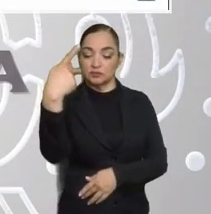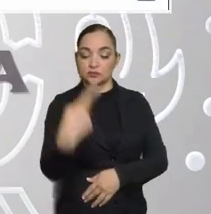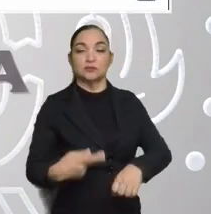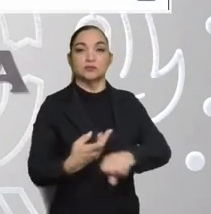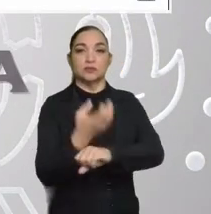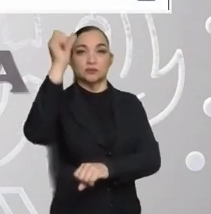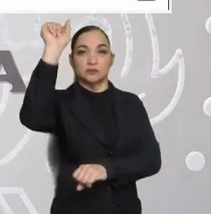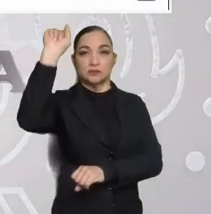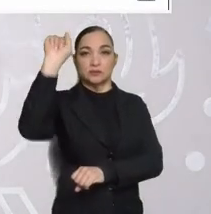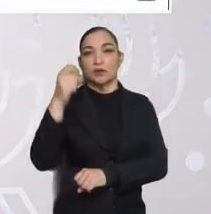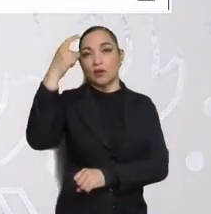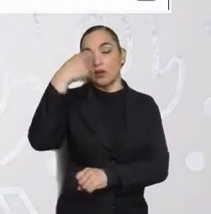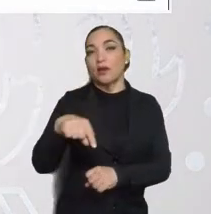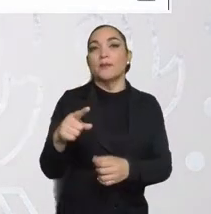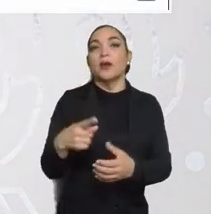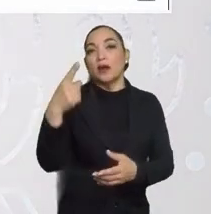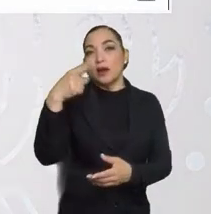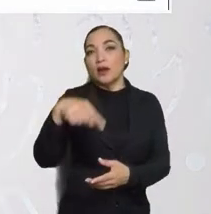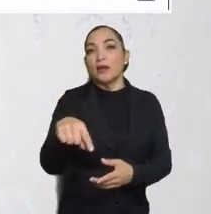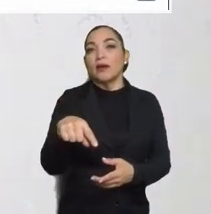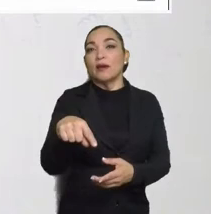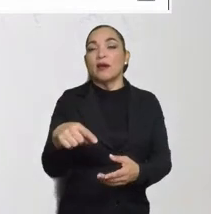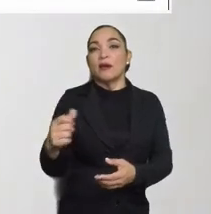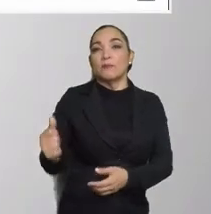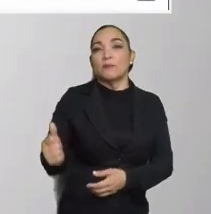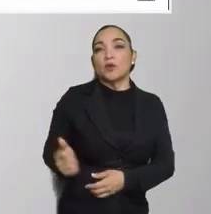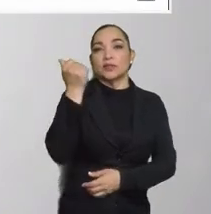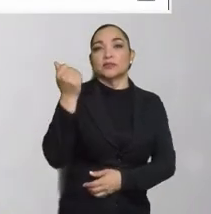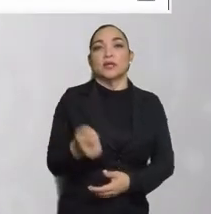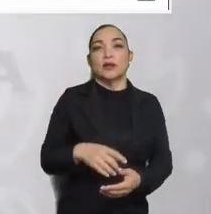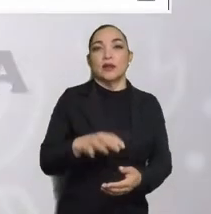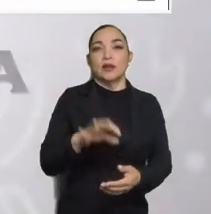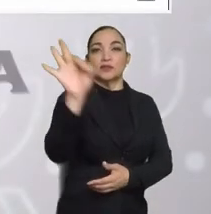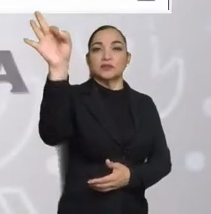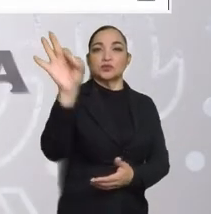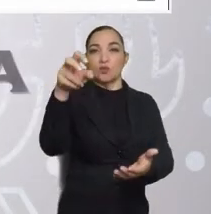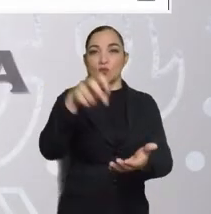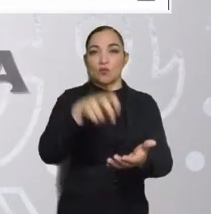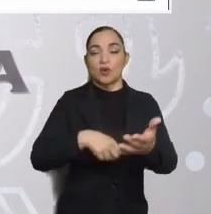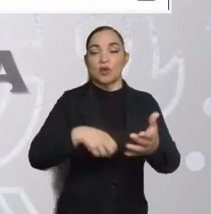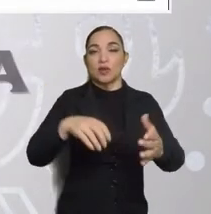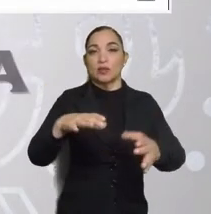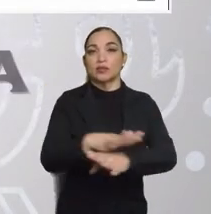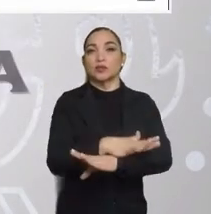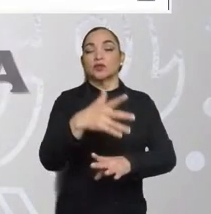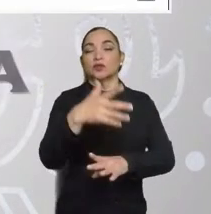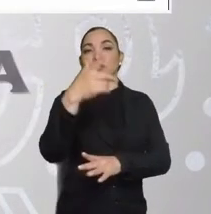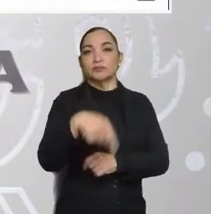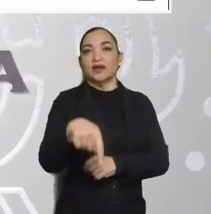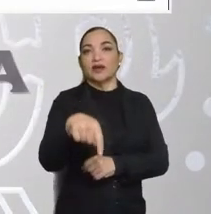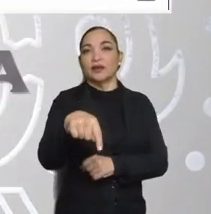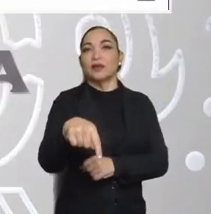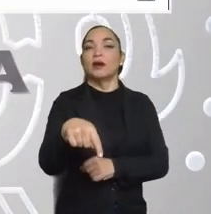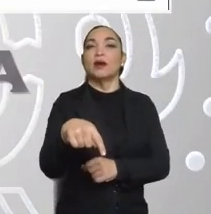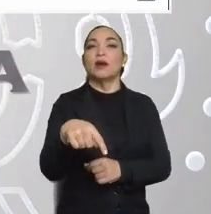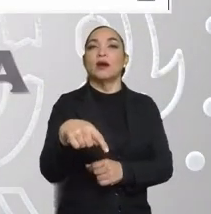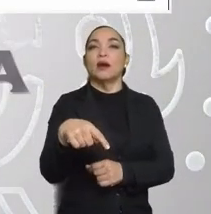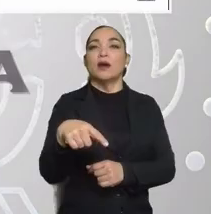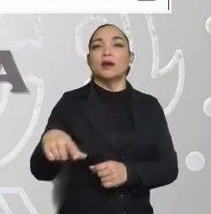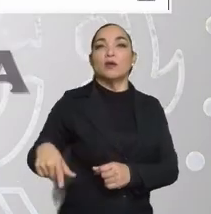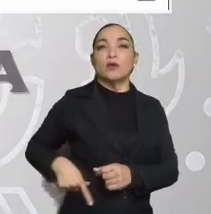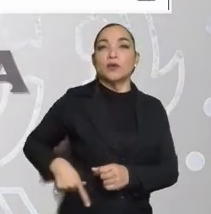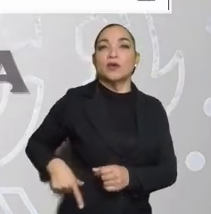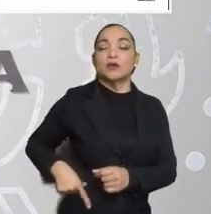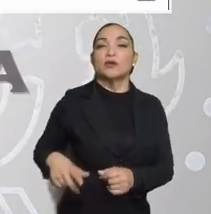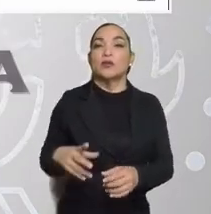que tengamos y asimismo aprovechar los descuentos que está otorgando el gobierno del estado. Del día 15 al día